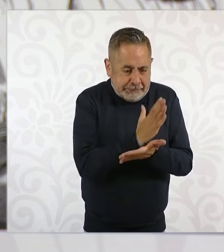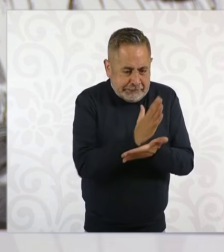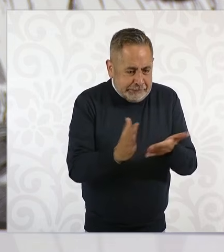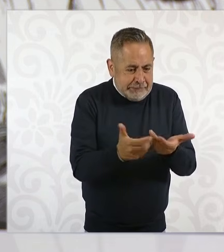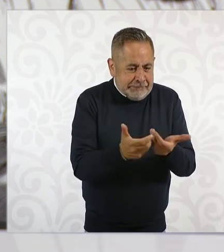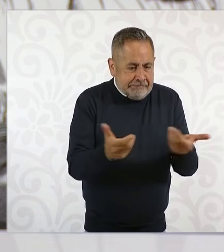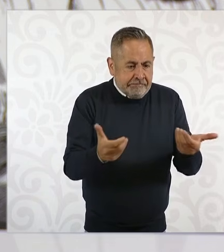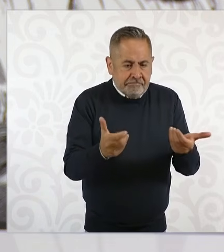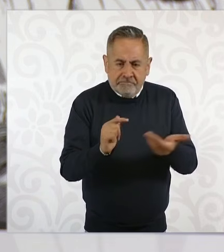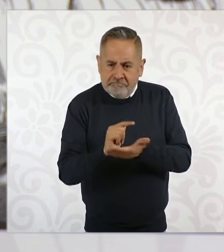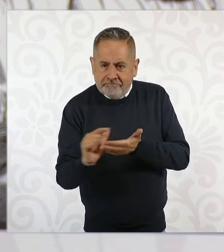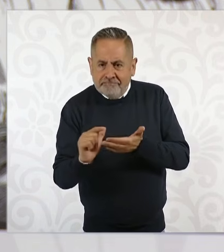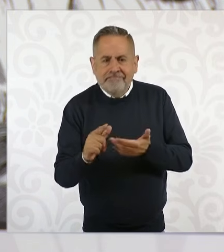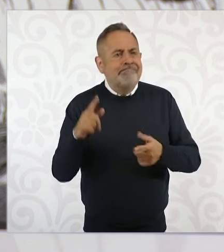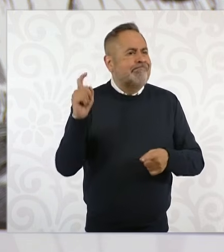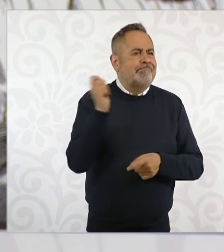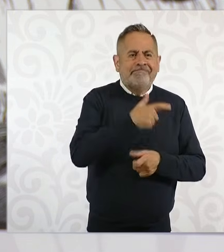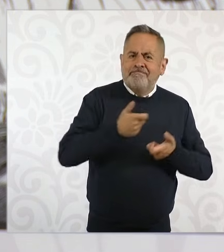Entonces,